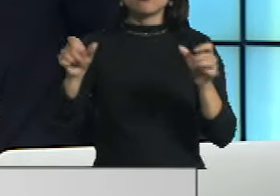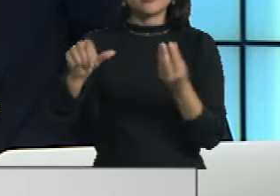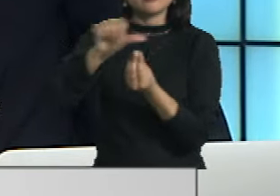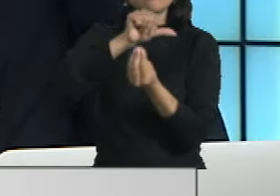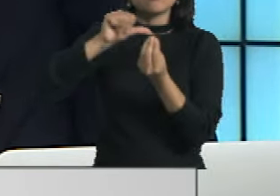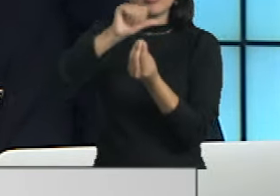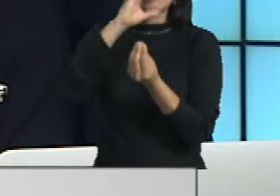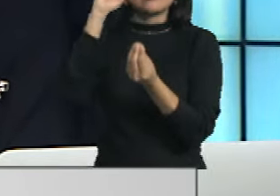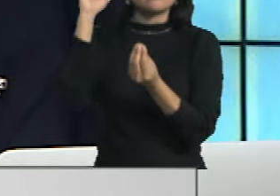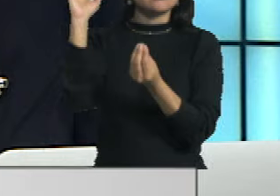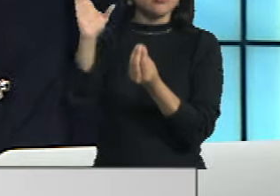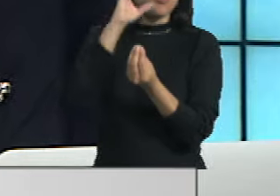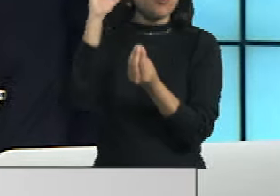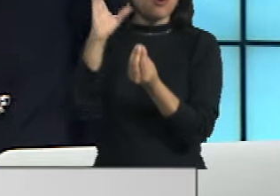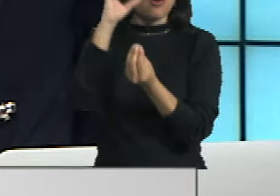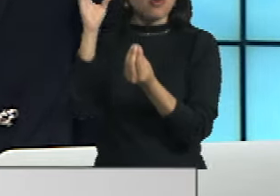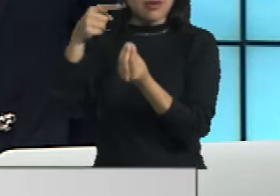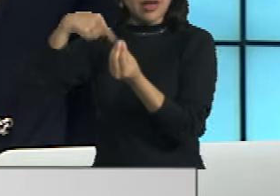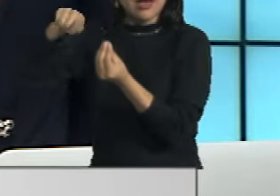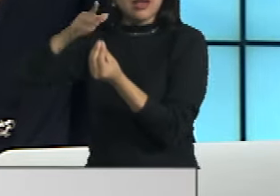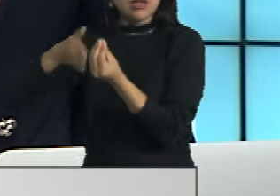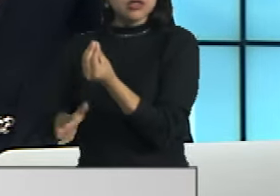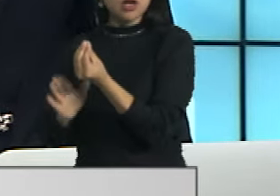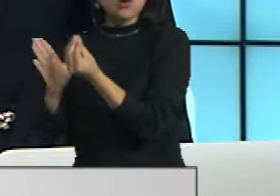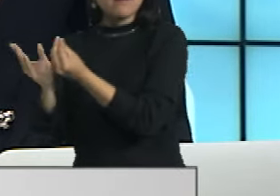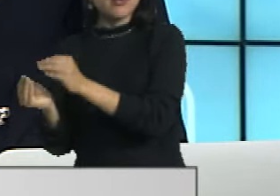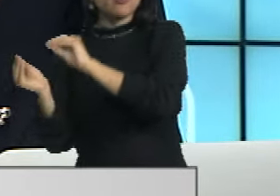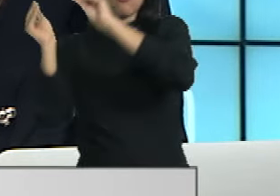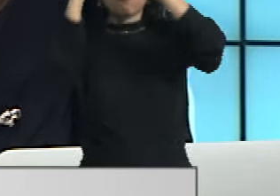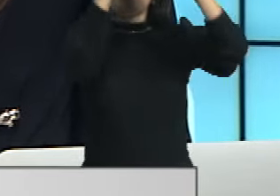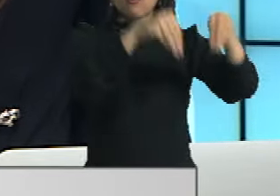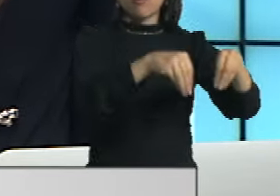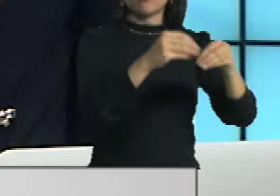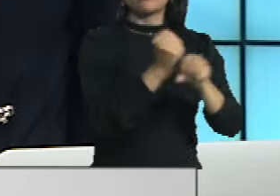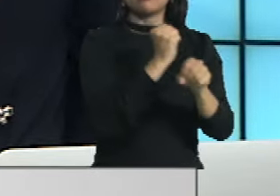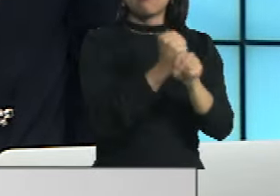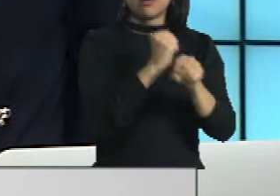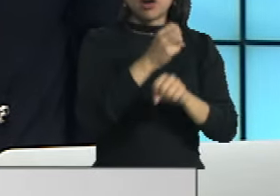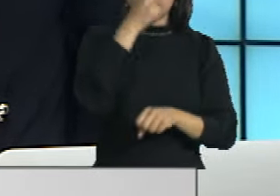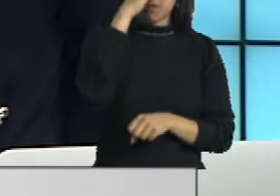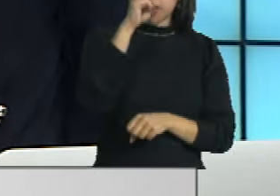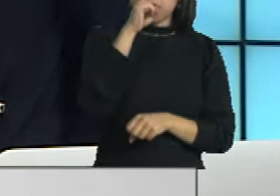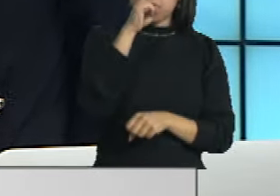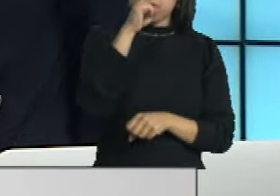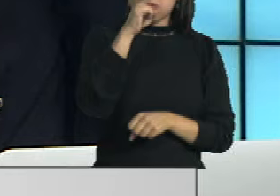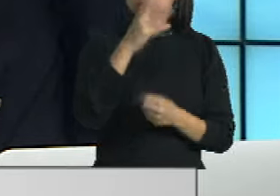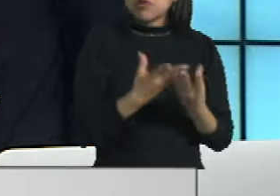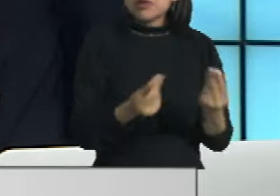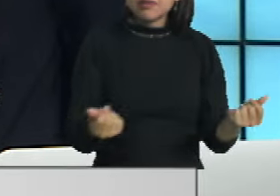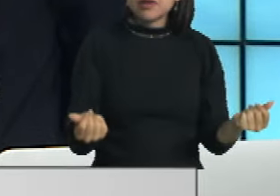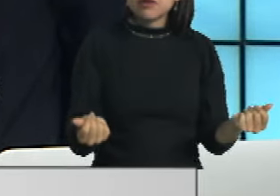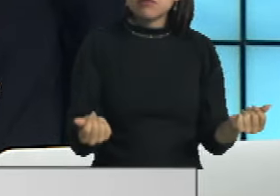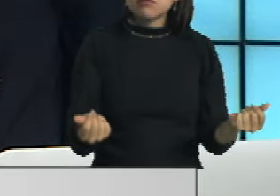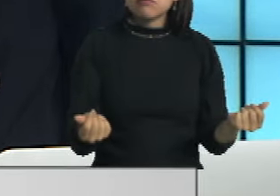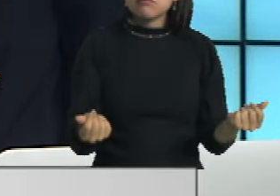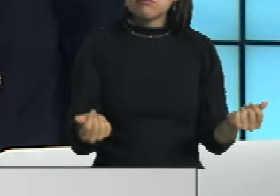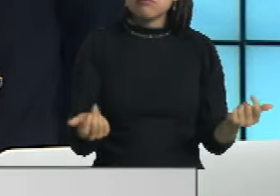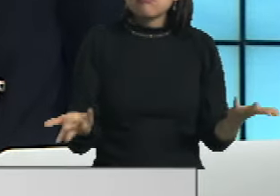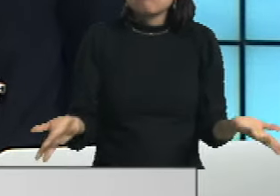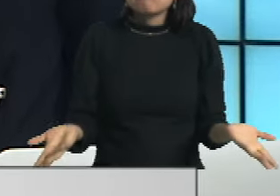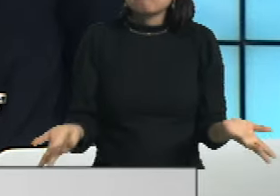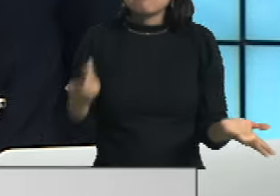paisas, desaparecieron en México. Según las familias, las mujeres aceptaron una oferta de trabajo y perdieron el contacto. Dicen que han recibido